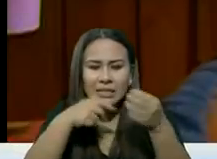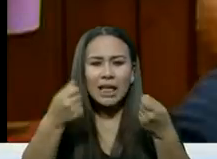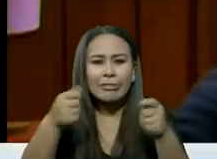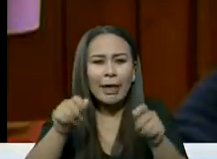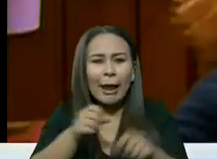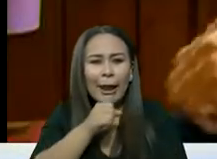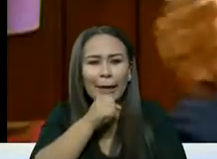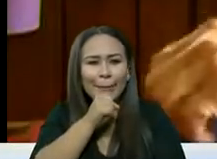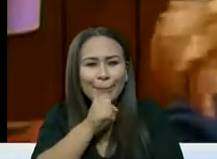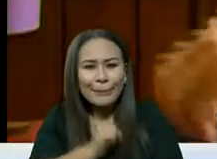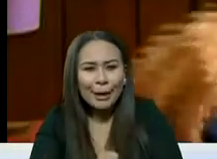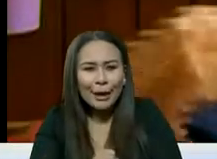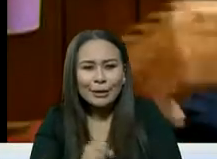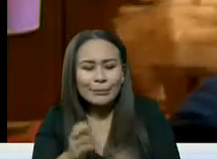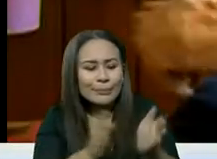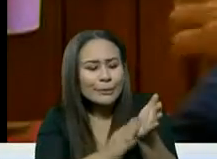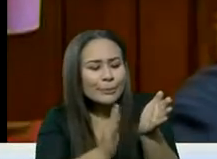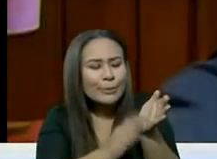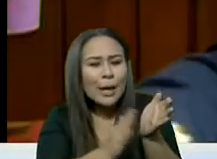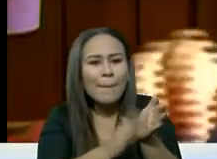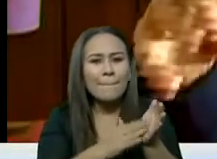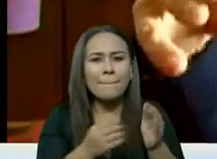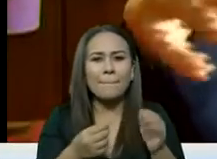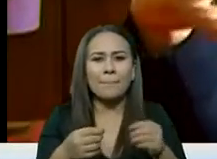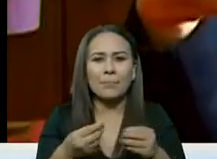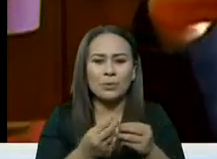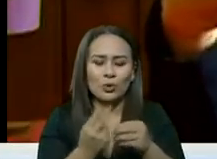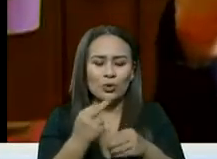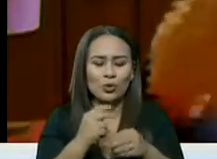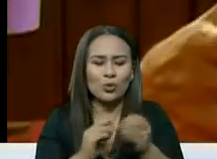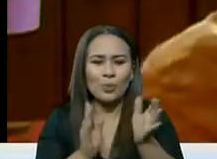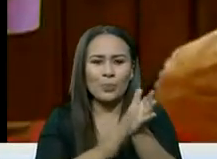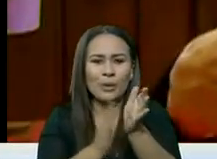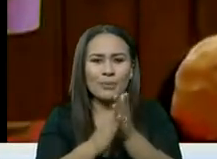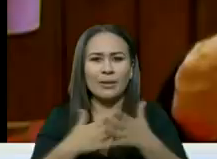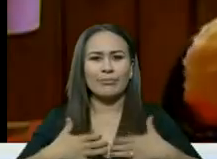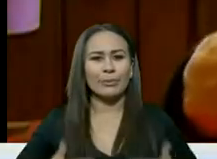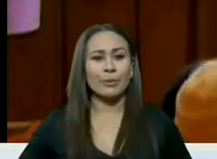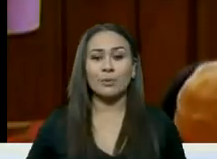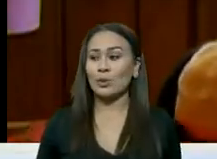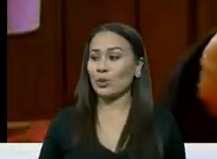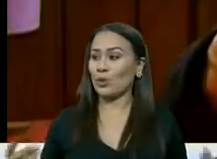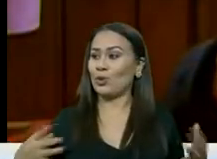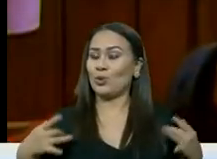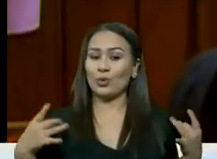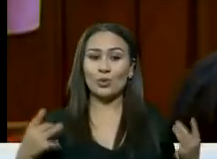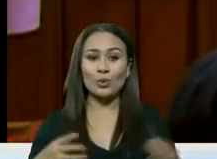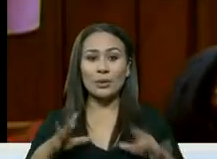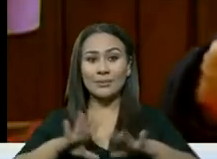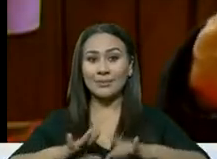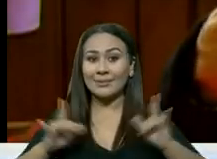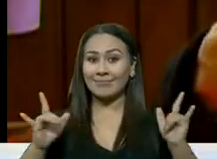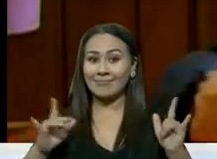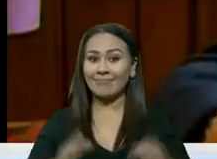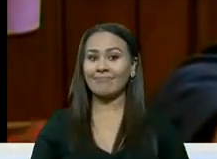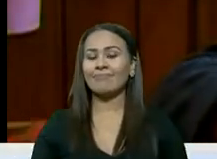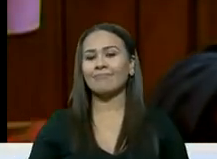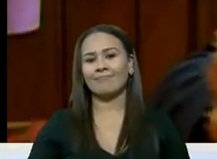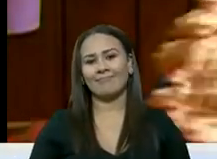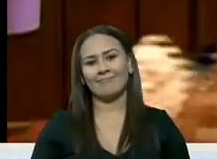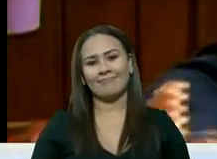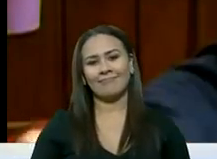vieja, espejito, pedacito de papel aluminio, pero la imagen que daba era de dignidad, era de